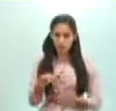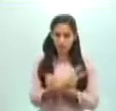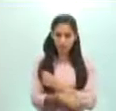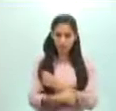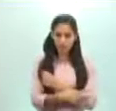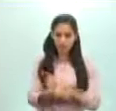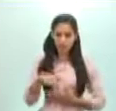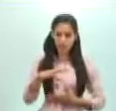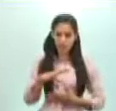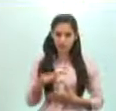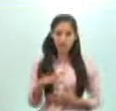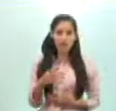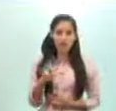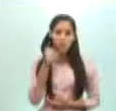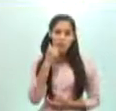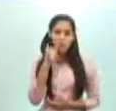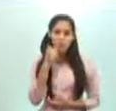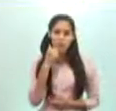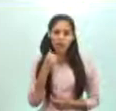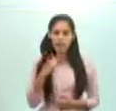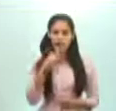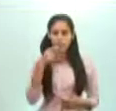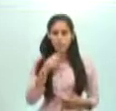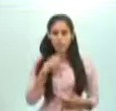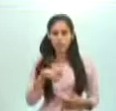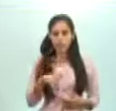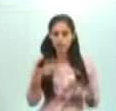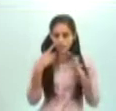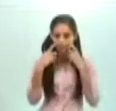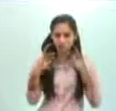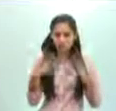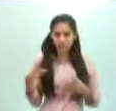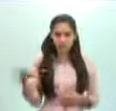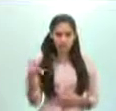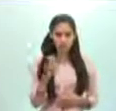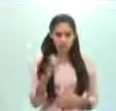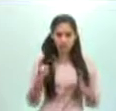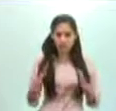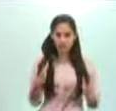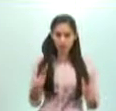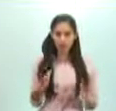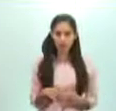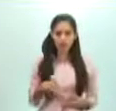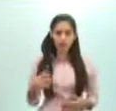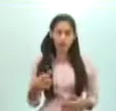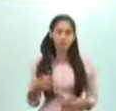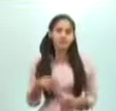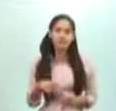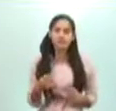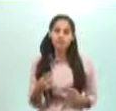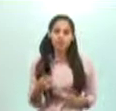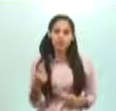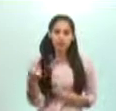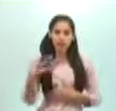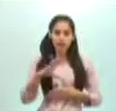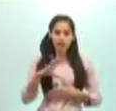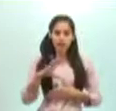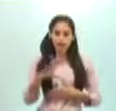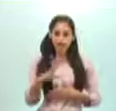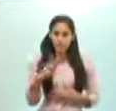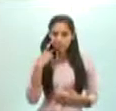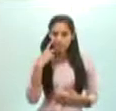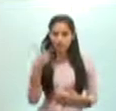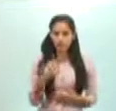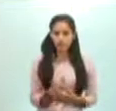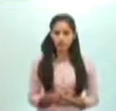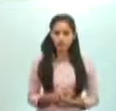los máximos exponentes de un movimiento literario considerado por muchos la obra de nuestra América en la madurez